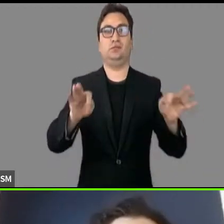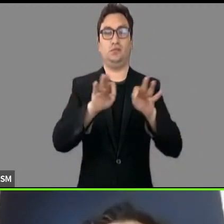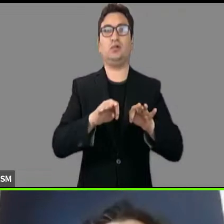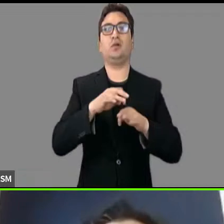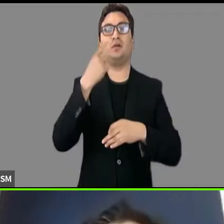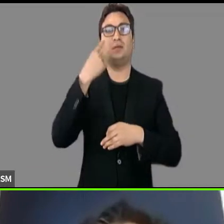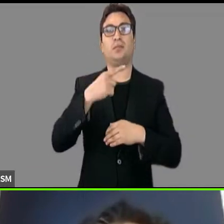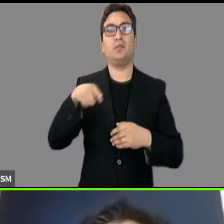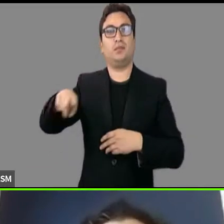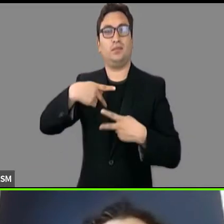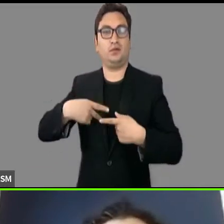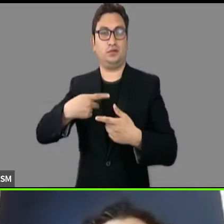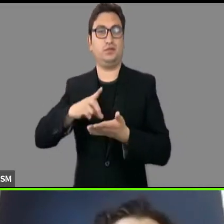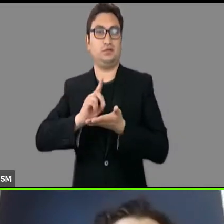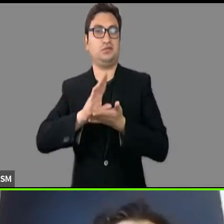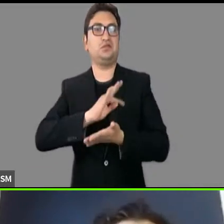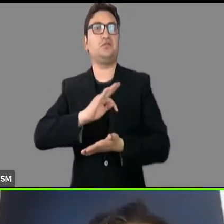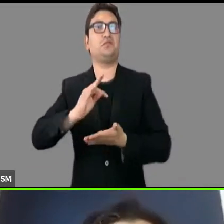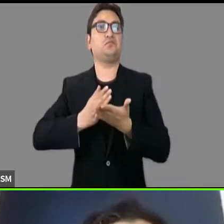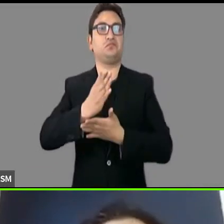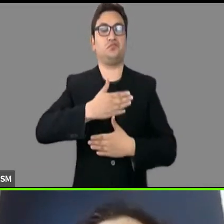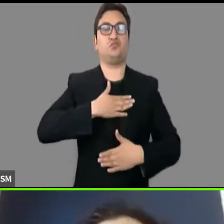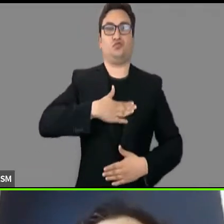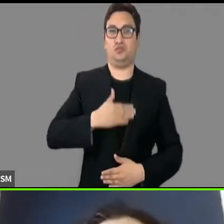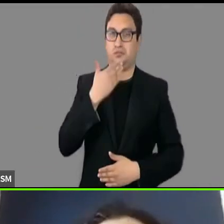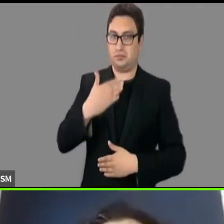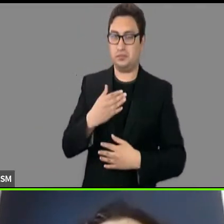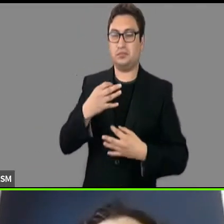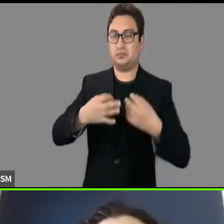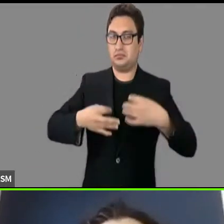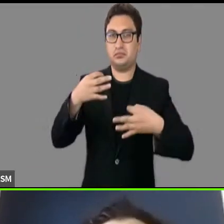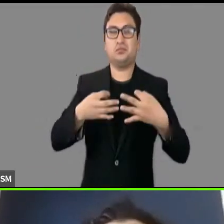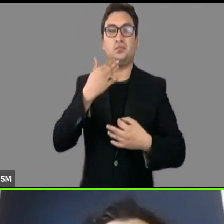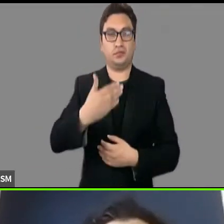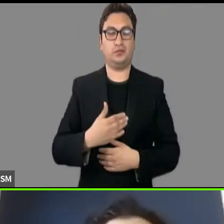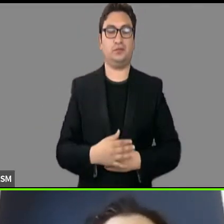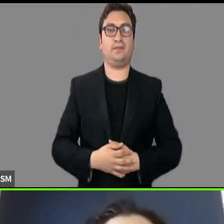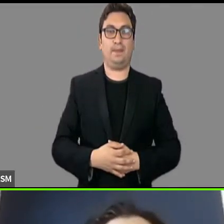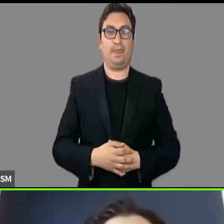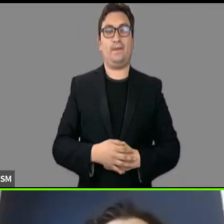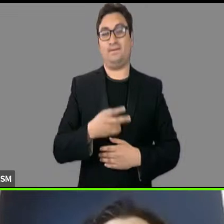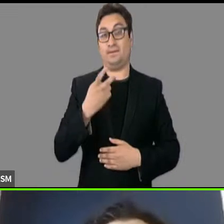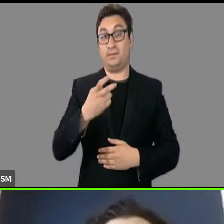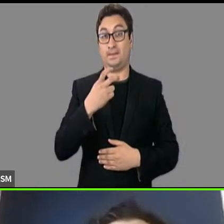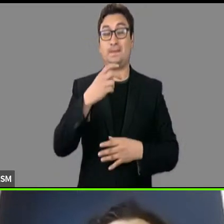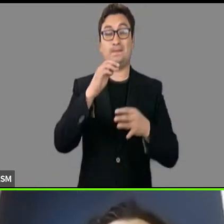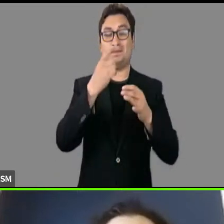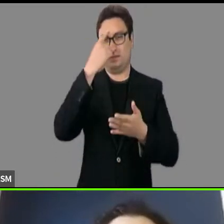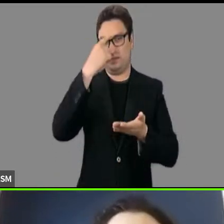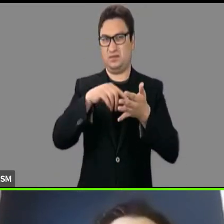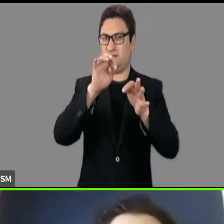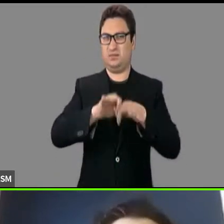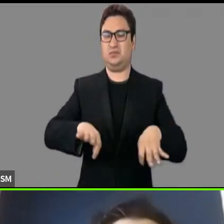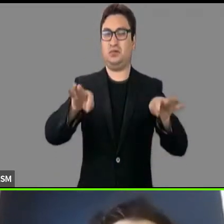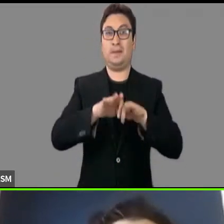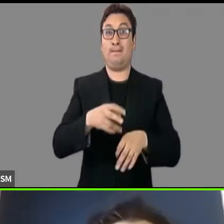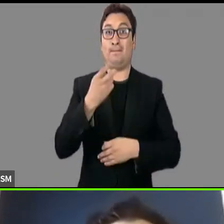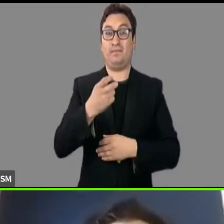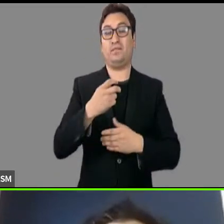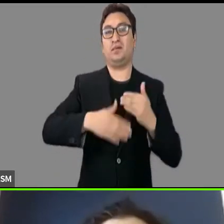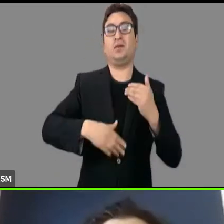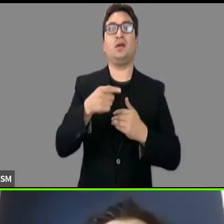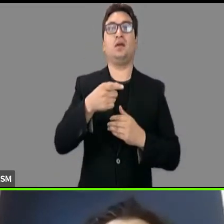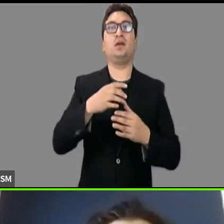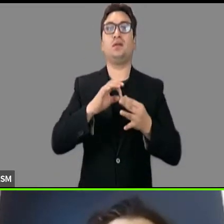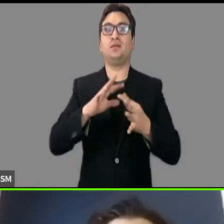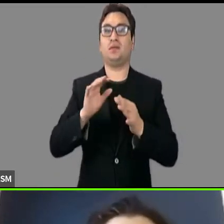a la justicia. Y en ese sentido me parece que es bien relevante, y con esto cierro, el caso de Arturo Medina